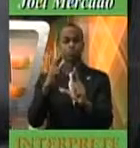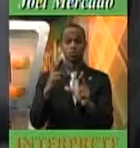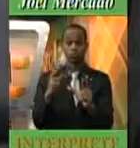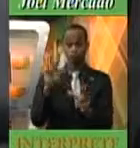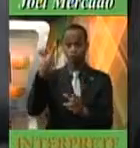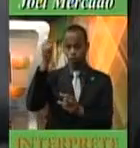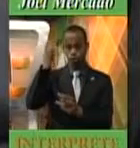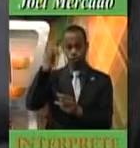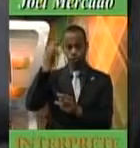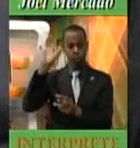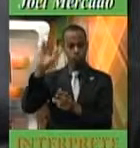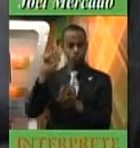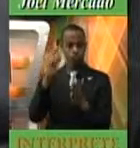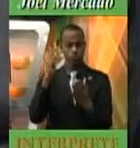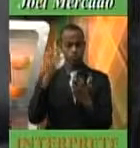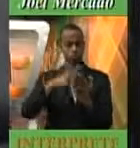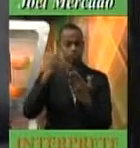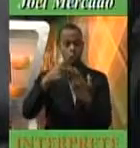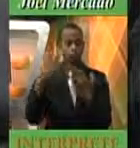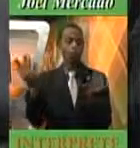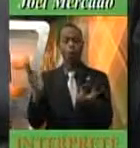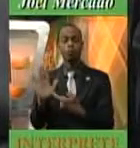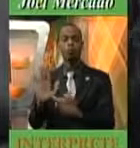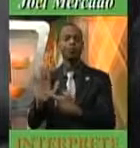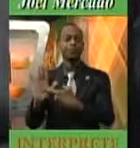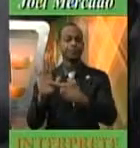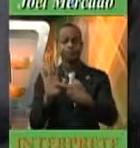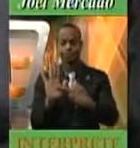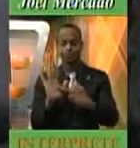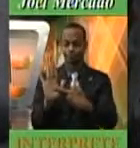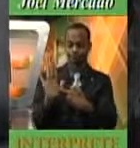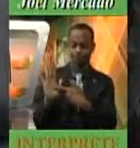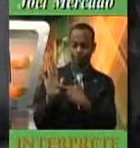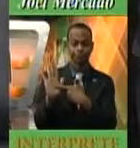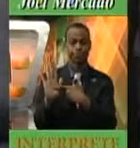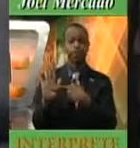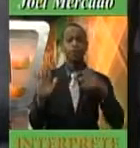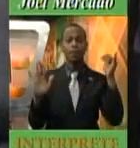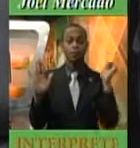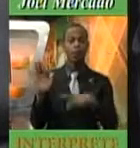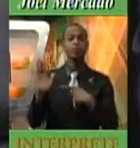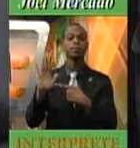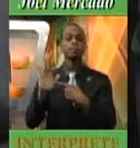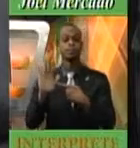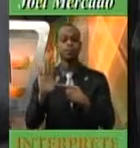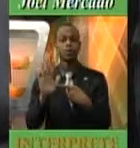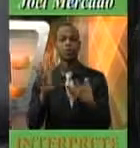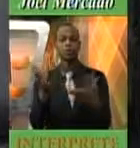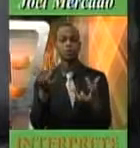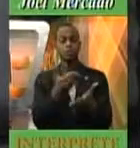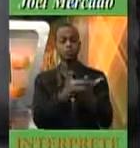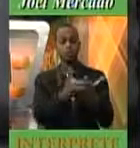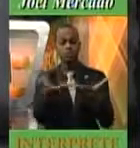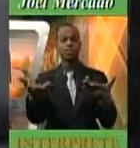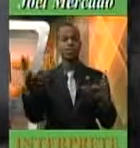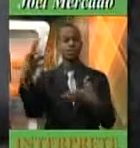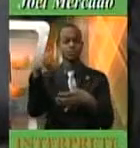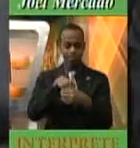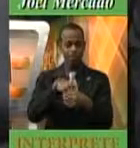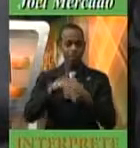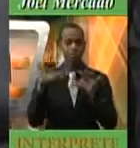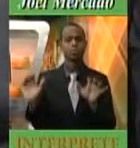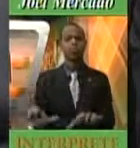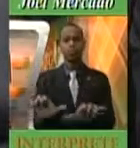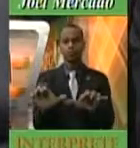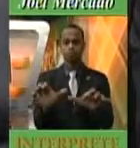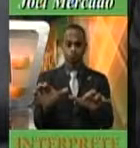del gobierno para la persona con discapacidad. Y decirle, señores, esto es lo que traemos y nos gustaría que todos podamos